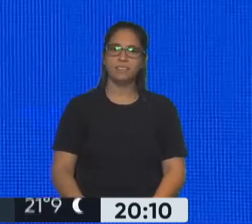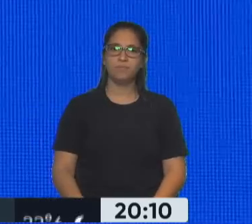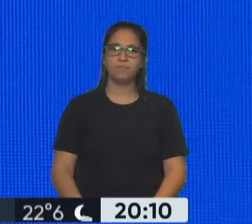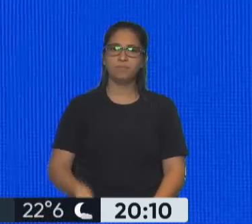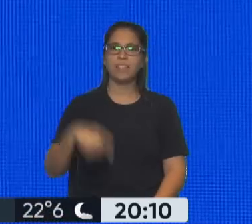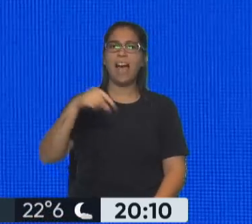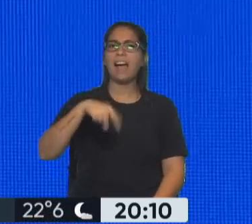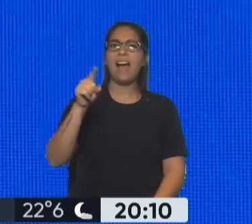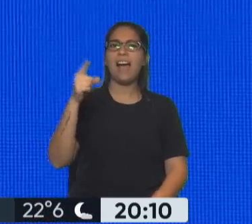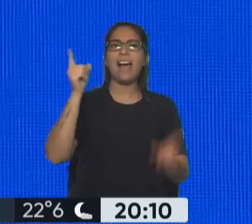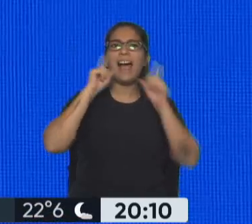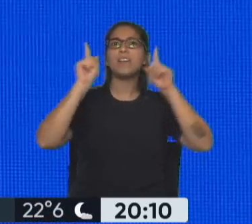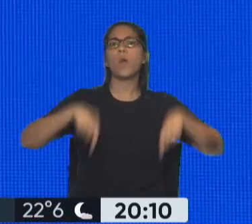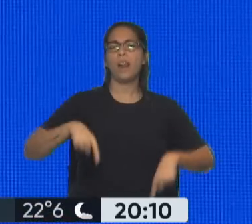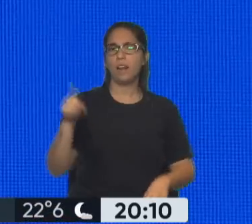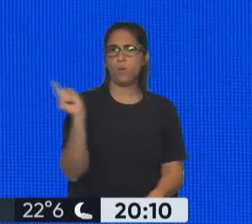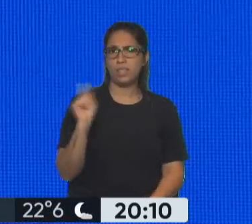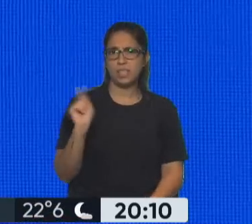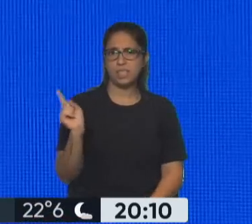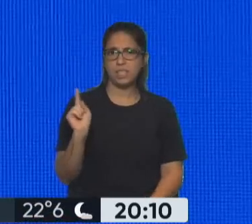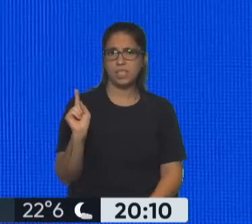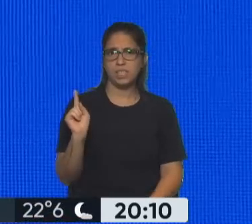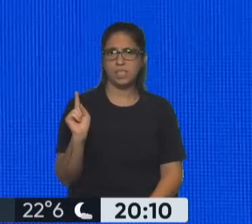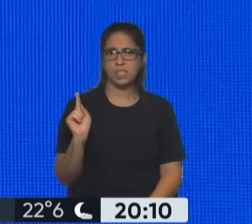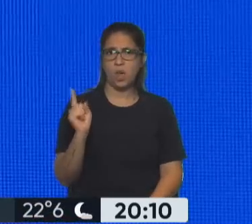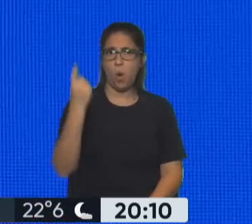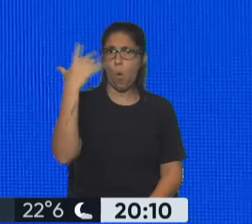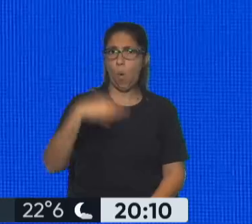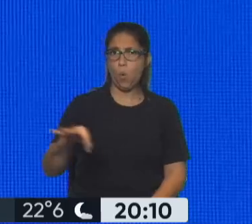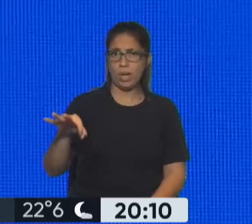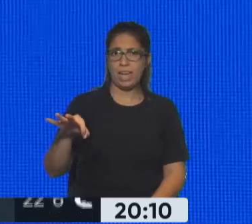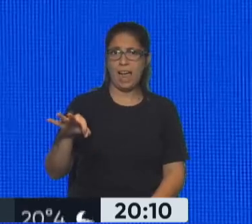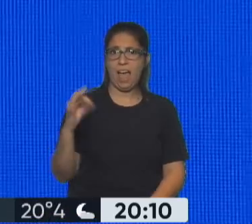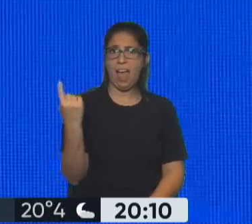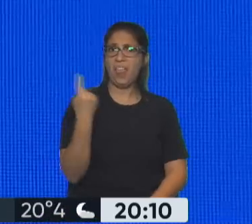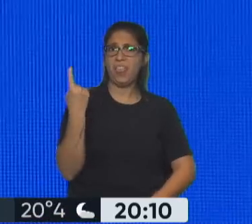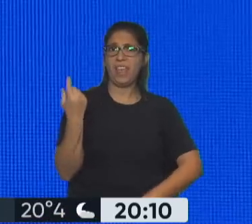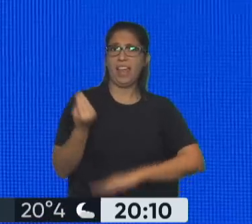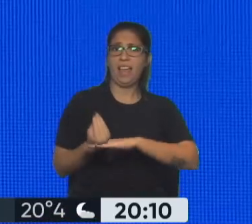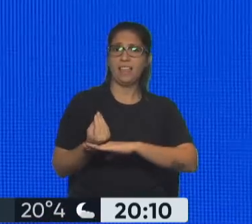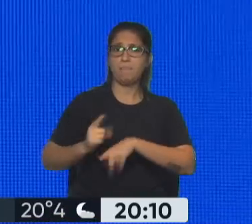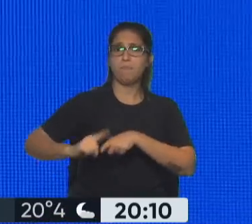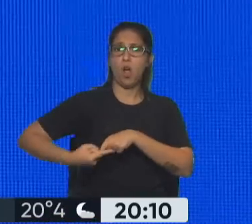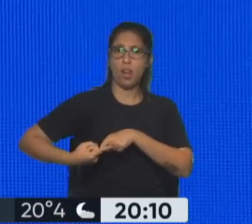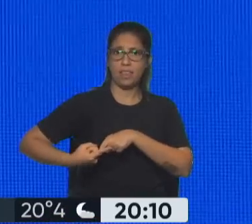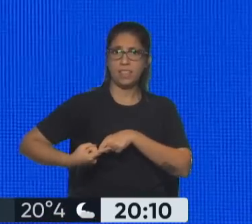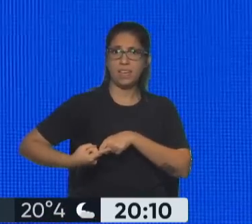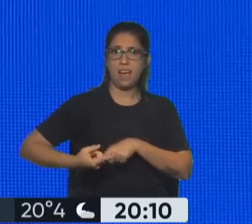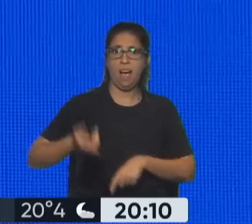Acá no es casualidad que la única dirigente política que